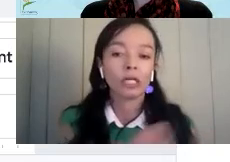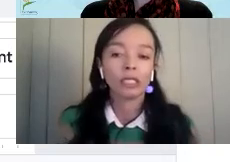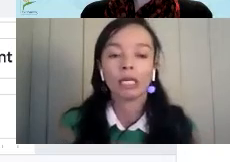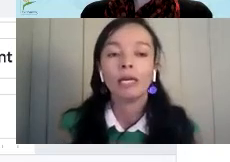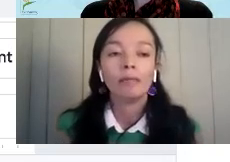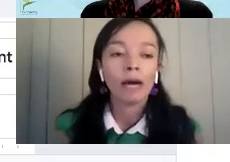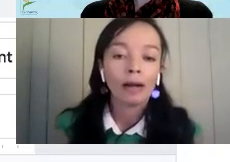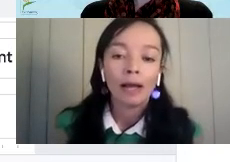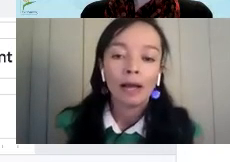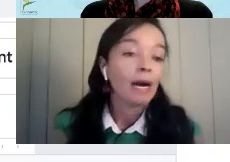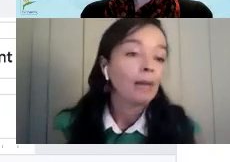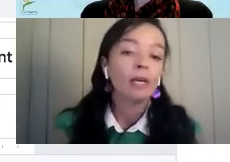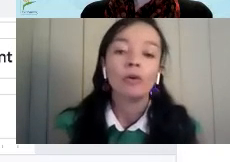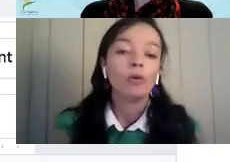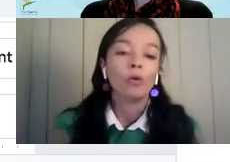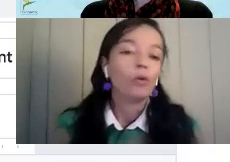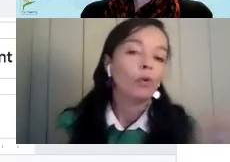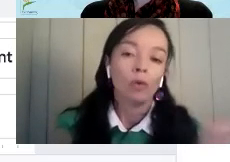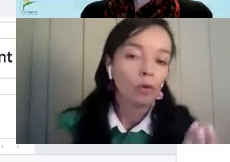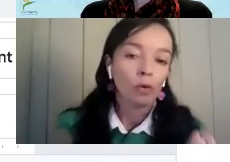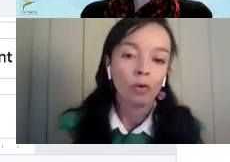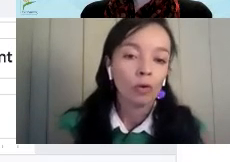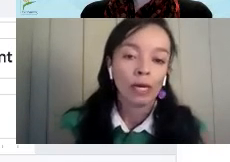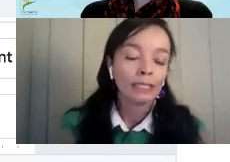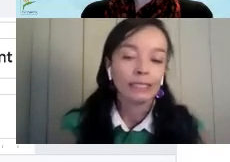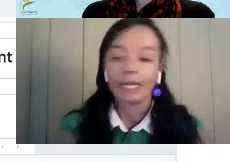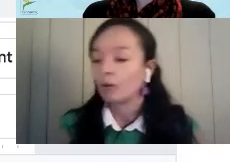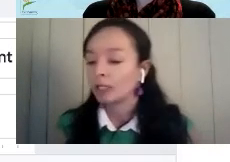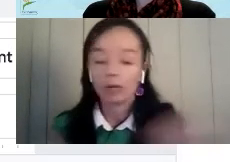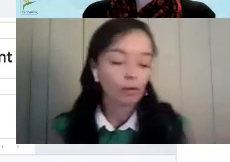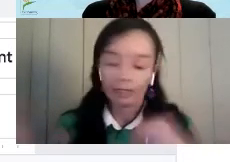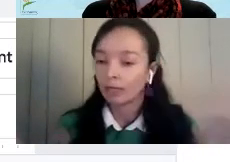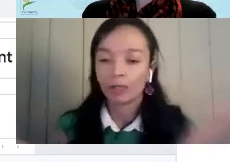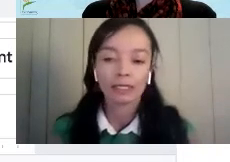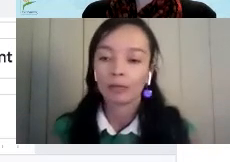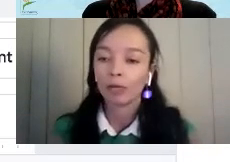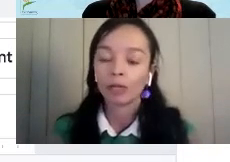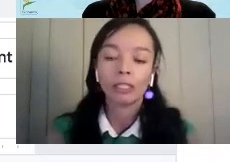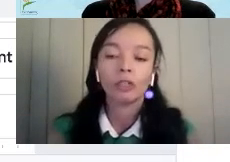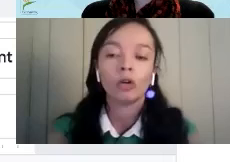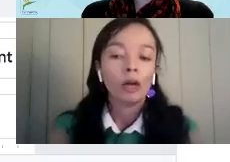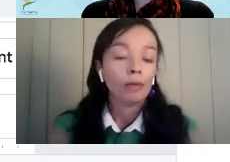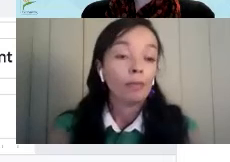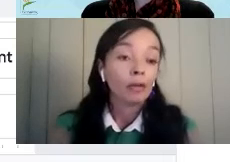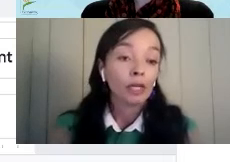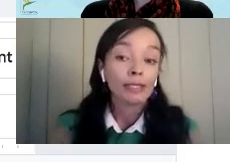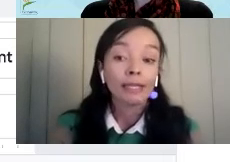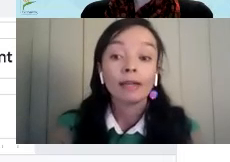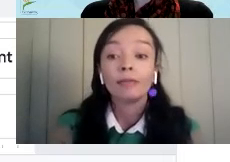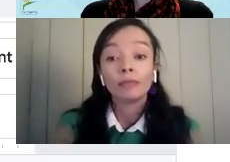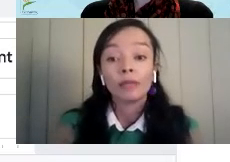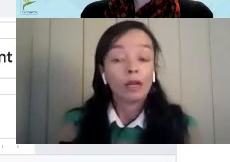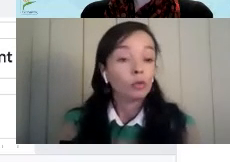en caso que le dice, mami o a la niñera o al tío o a la abuelita o el que esté cuidando al niño, me da otra